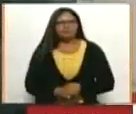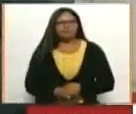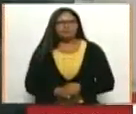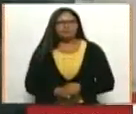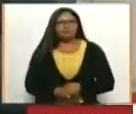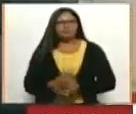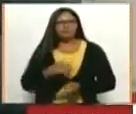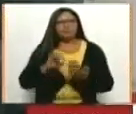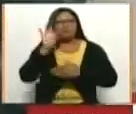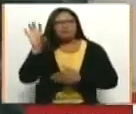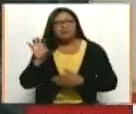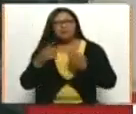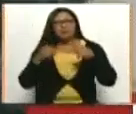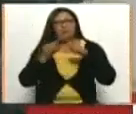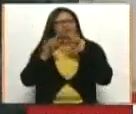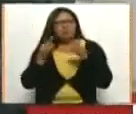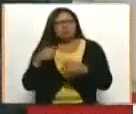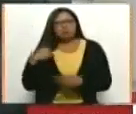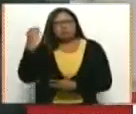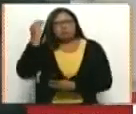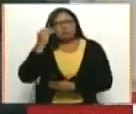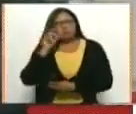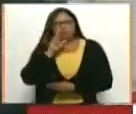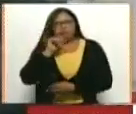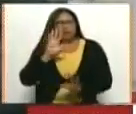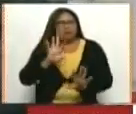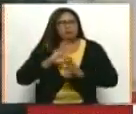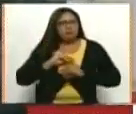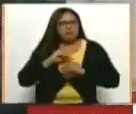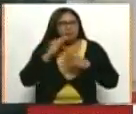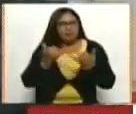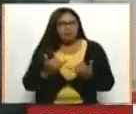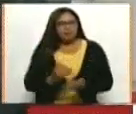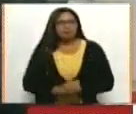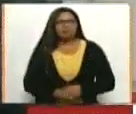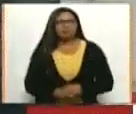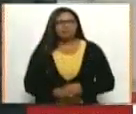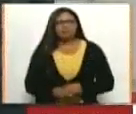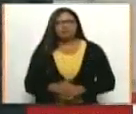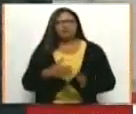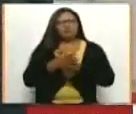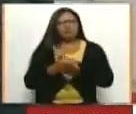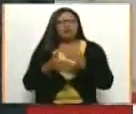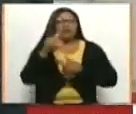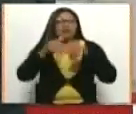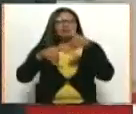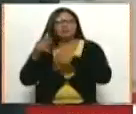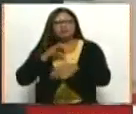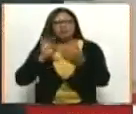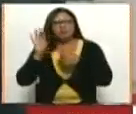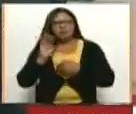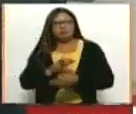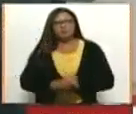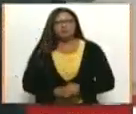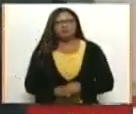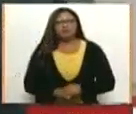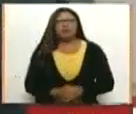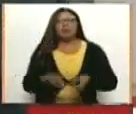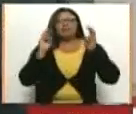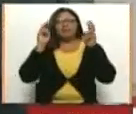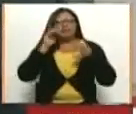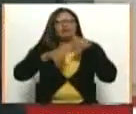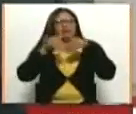Estos países no creo que aceptarían un condicionamiento sobre las elecciones en sus países, ¿no? El tema de las